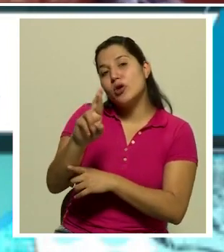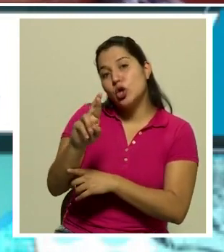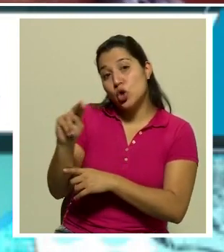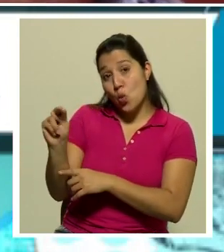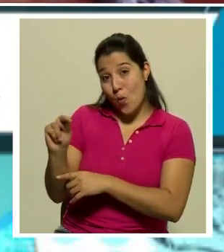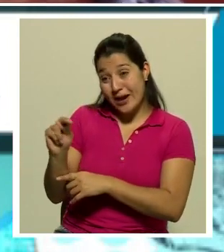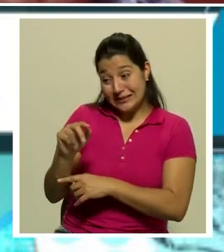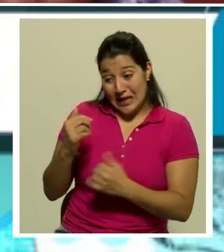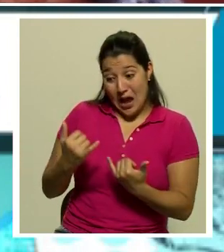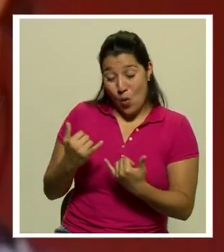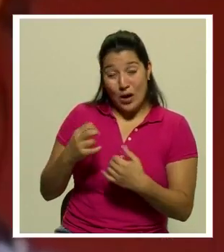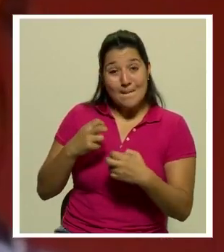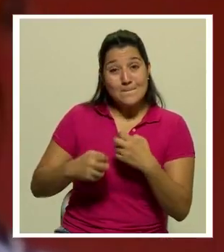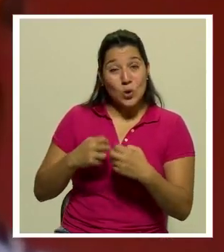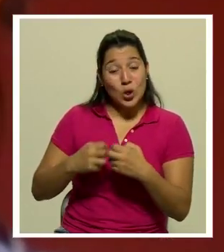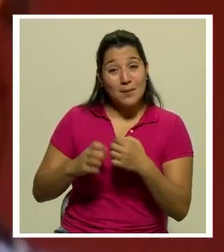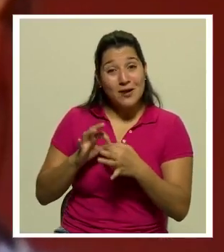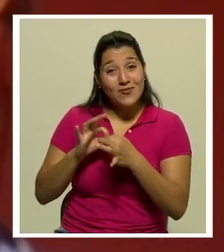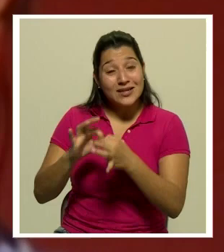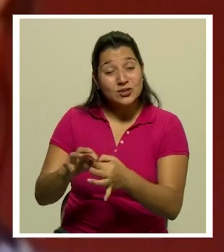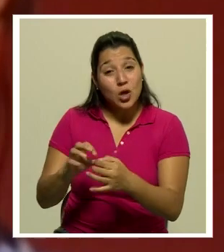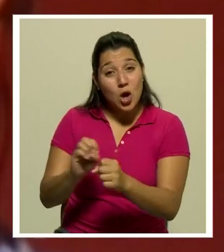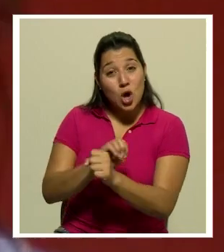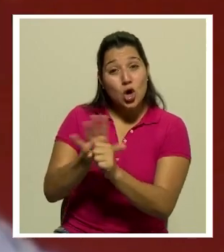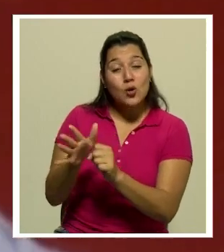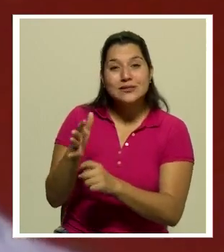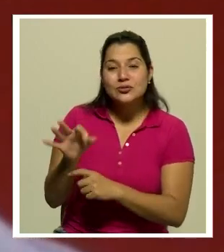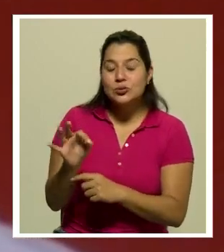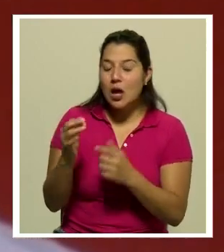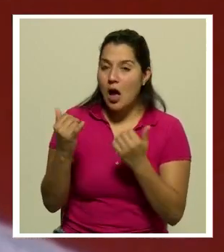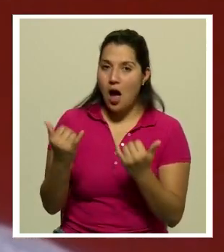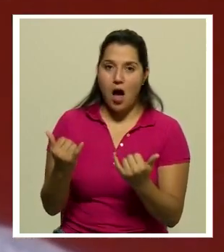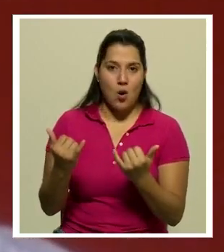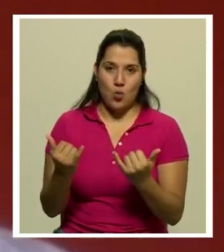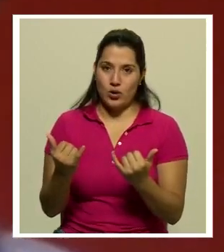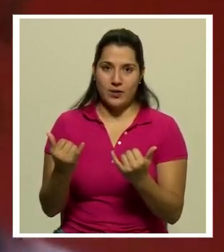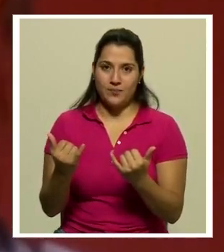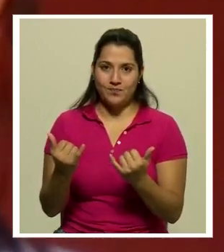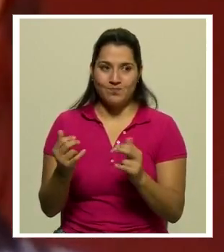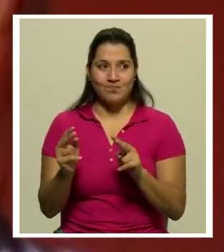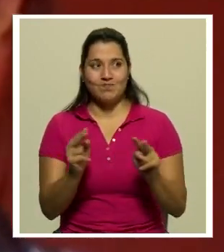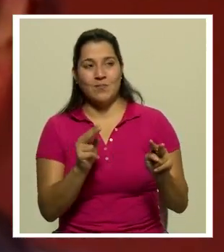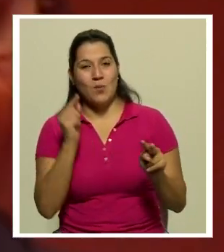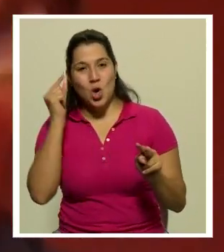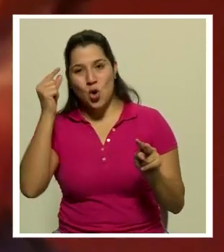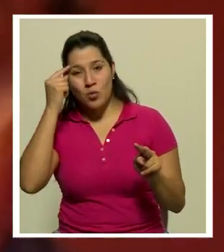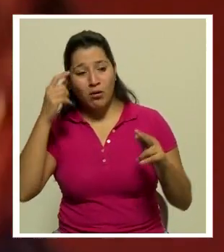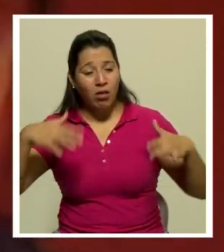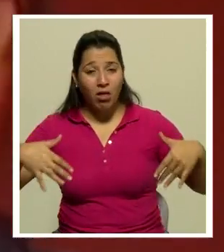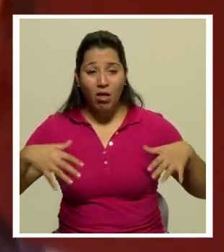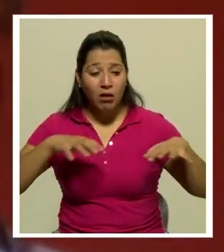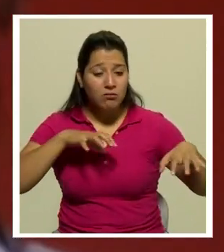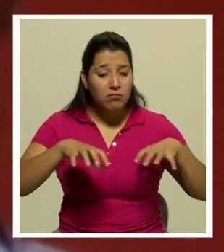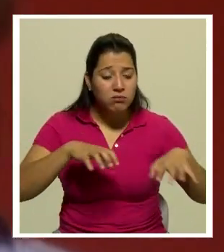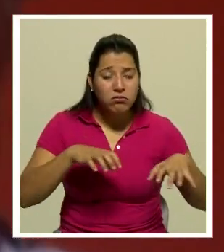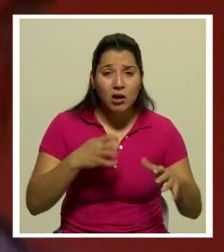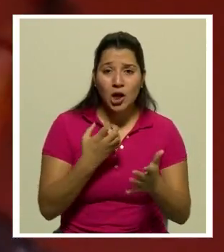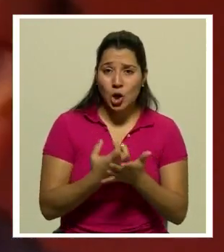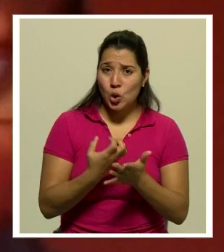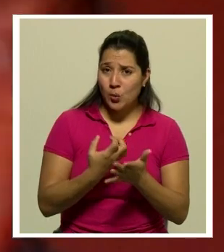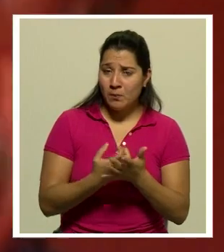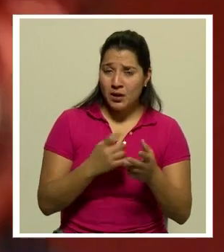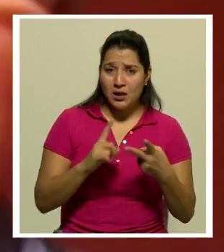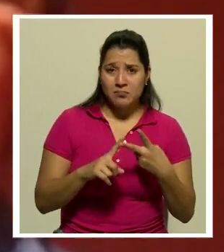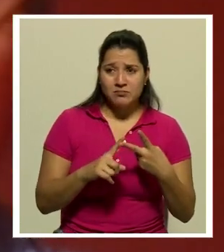del COVID-19 nos agarra con un gobierno que no ha promovido la reactivación económica, con